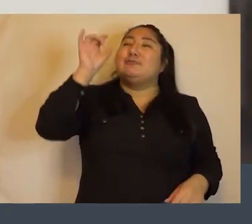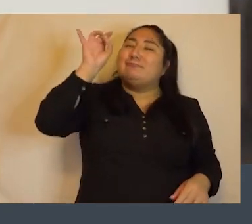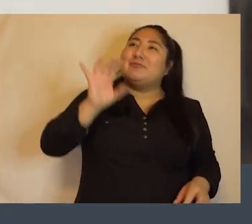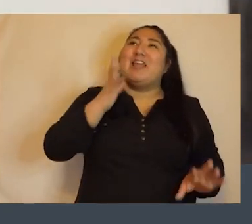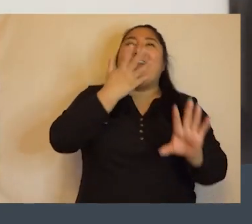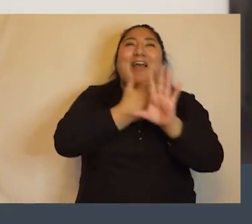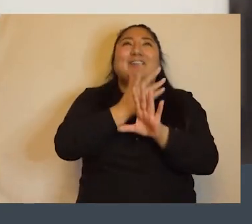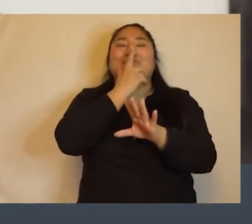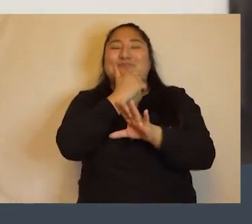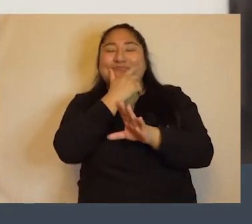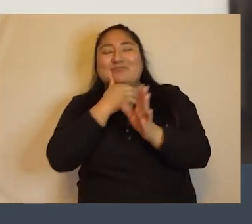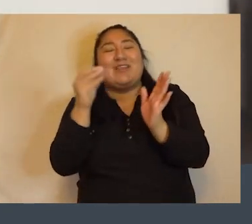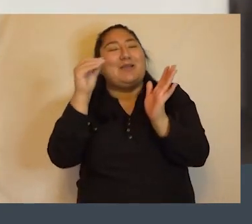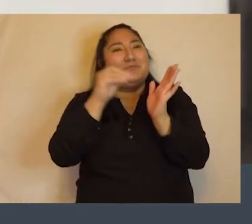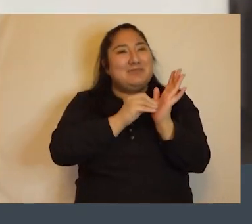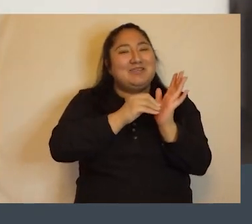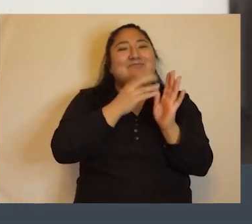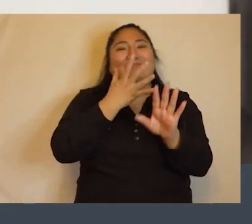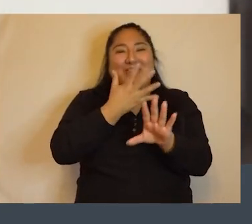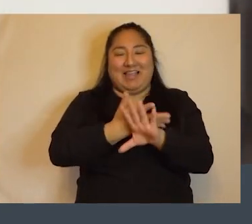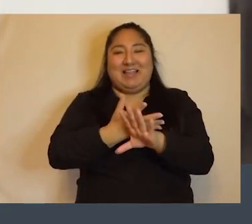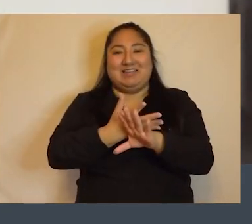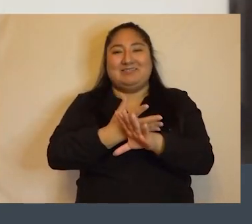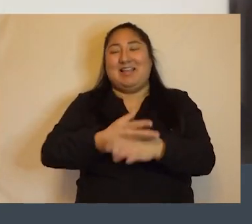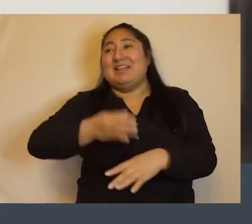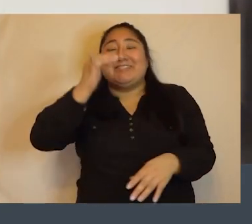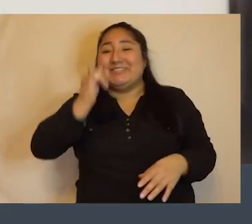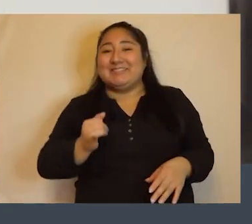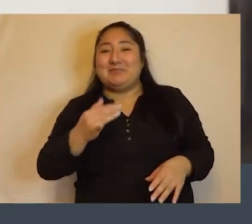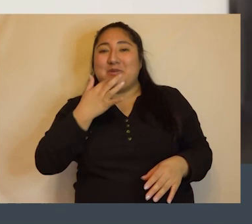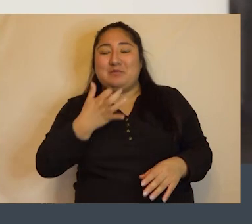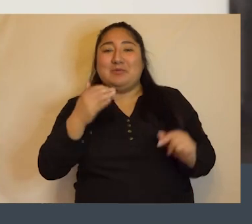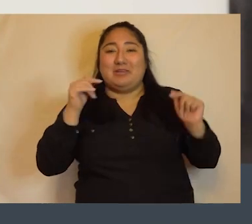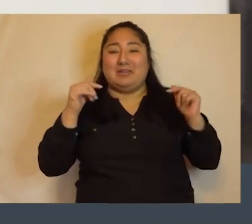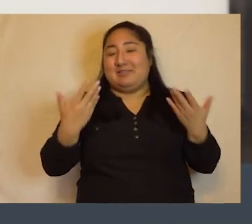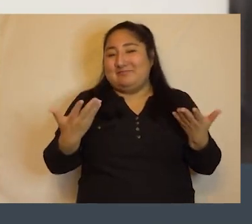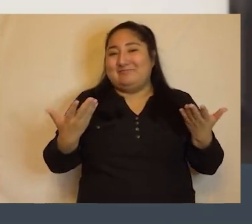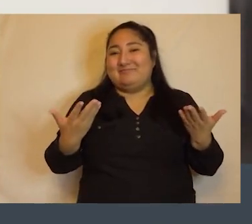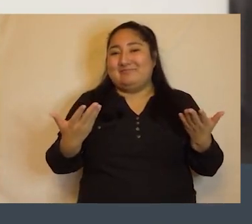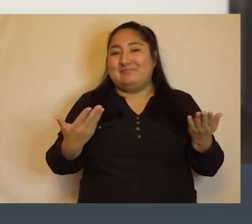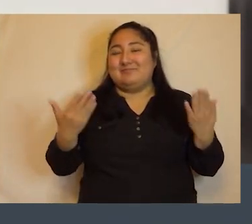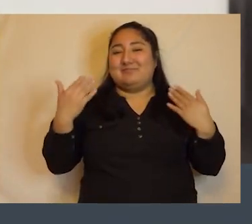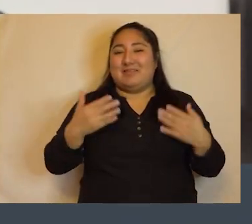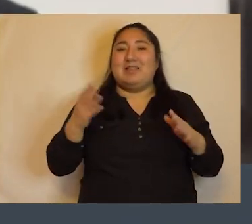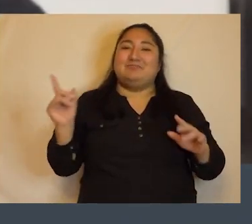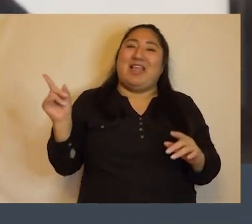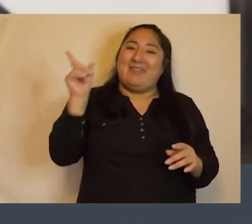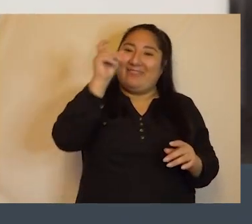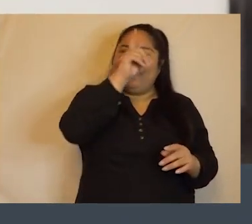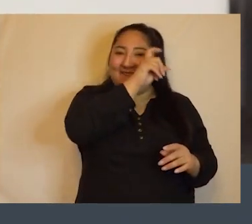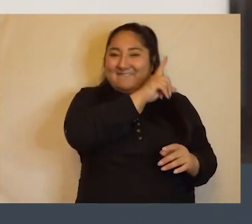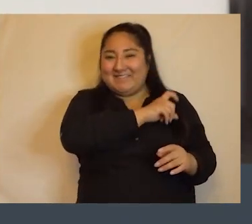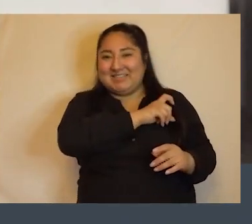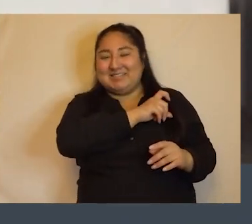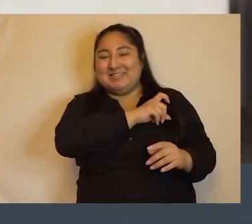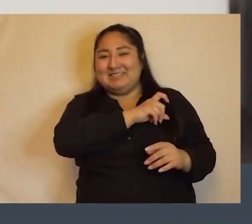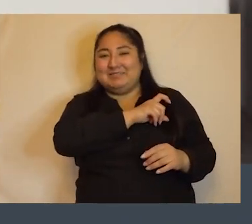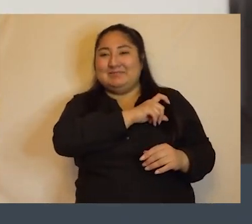mejor quedan muchas dudas, creo que quedan muchas dudas, como siempre, porque estas cosas son así, son